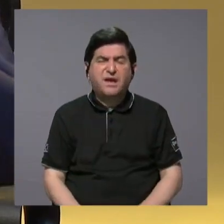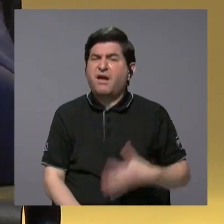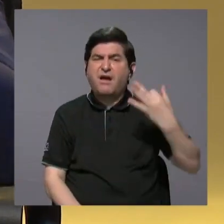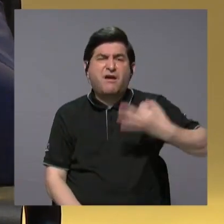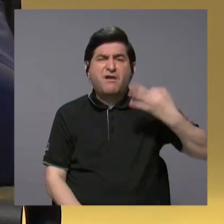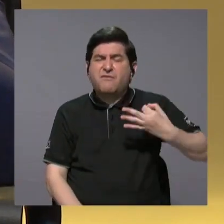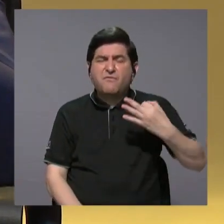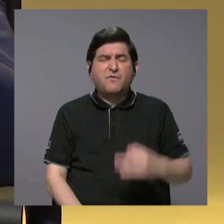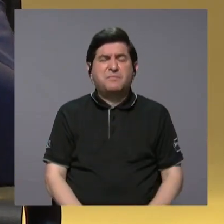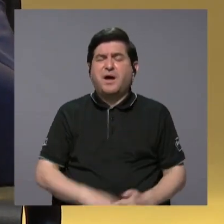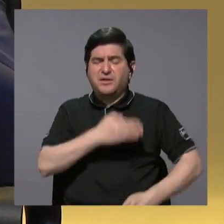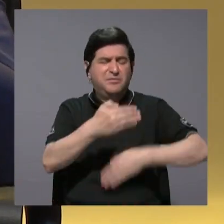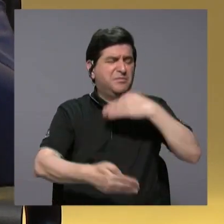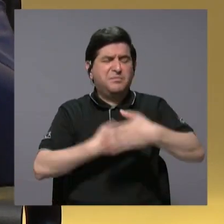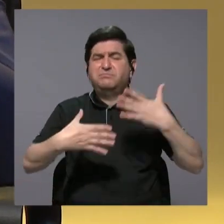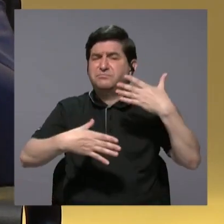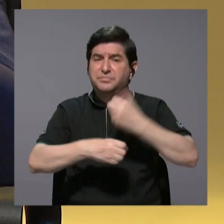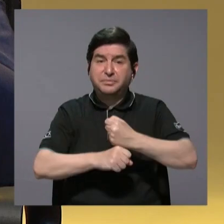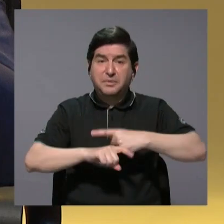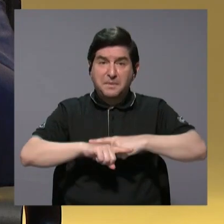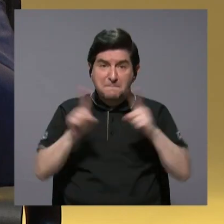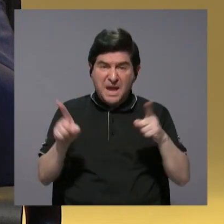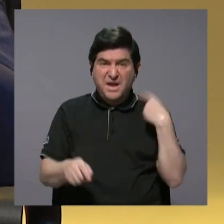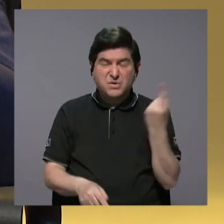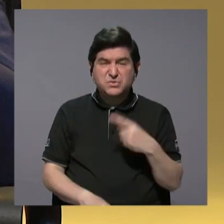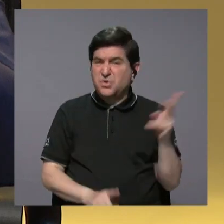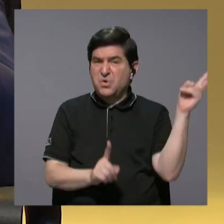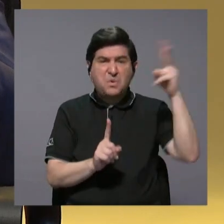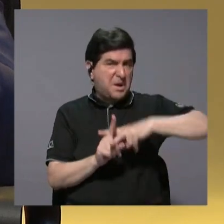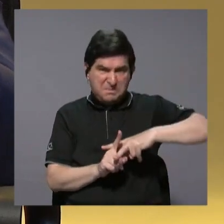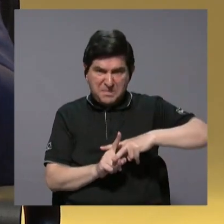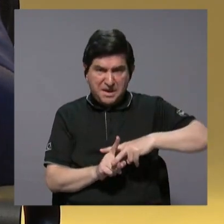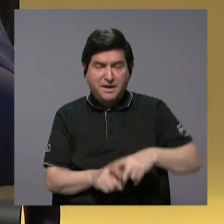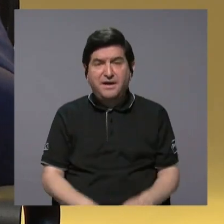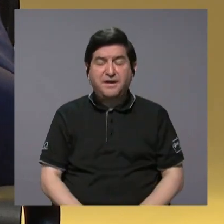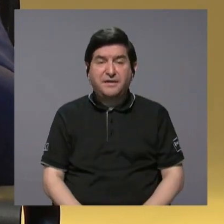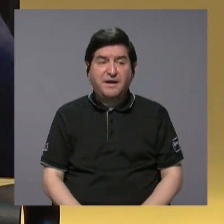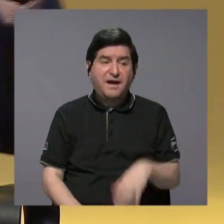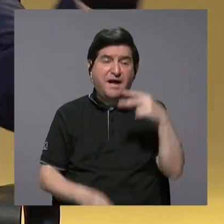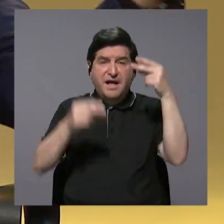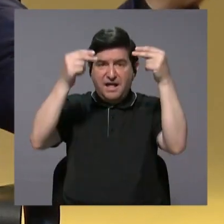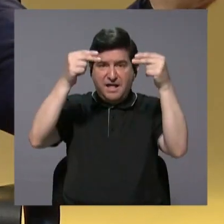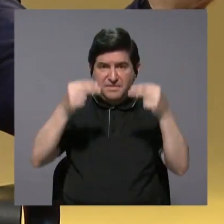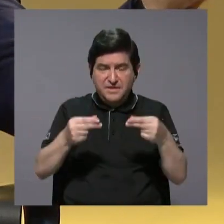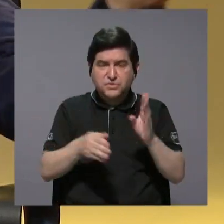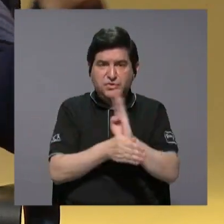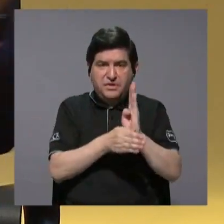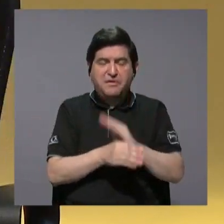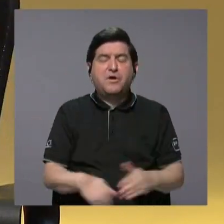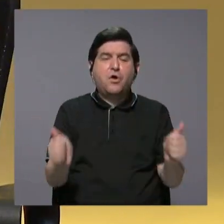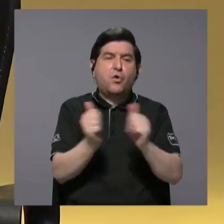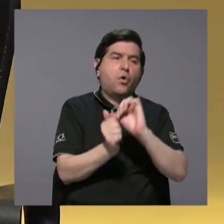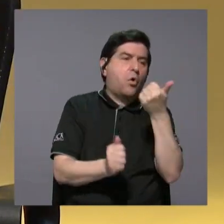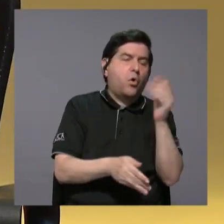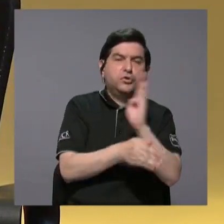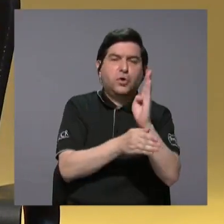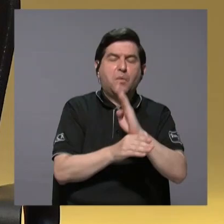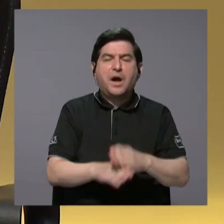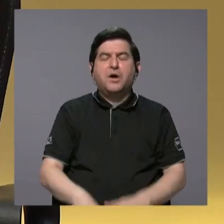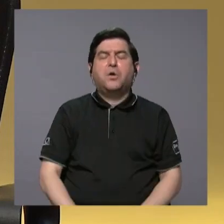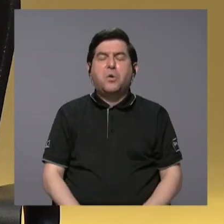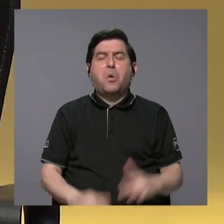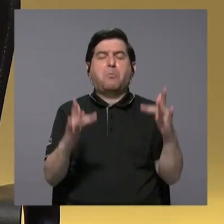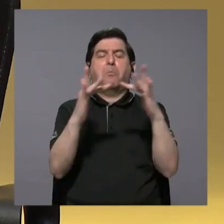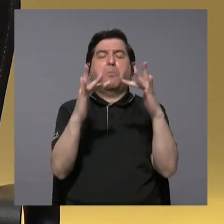formalizar una operación. Pero si es solo formalizar una operación, la tesorería de un banco se va a entender con la tesorería del otro y pueden